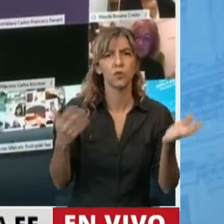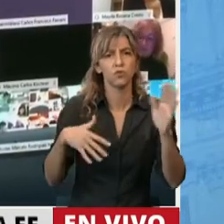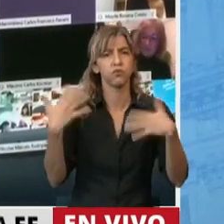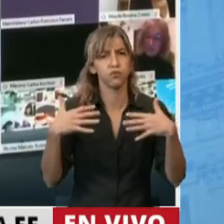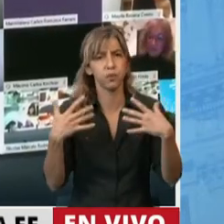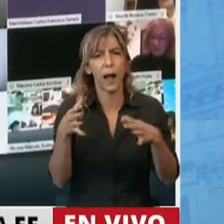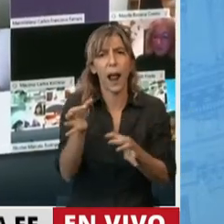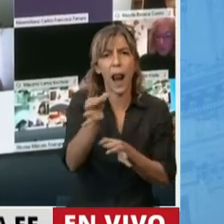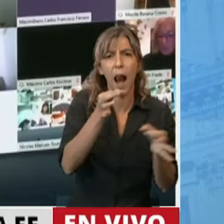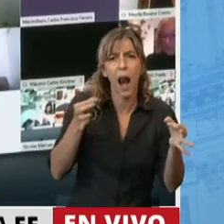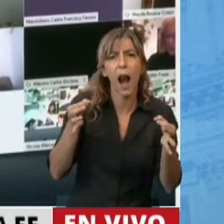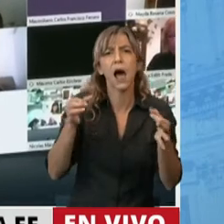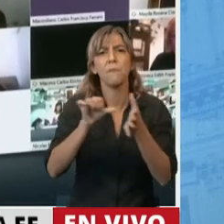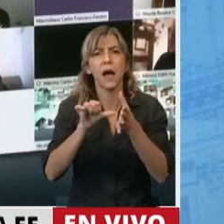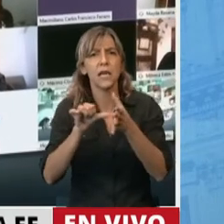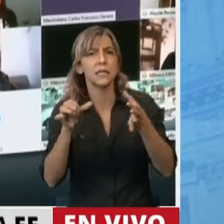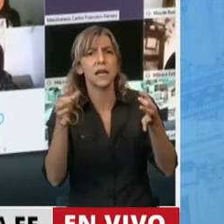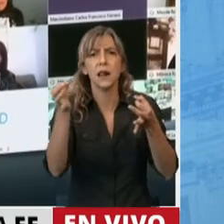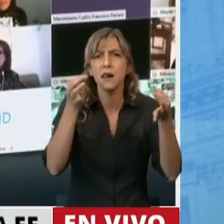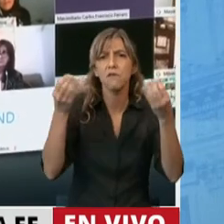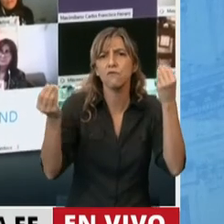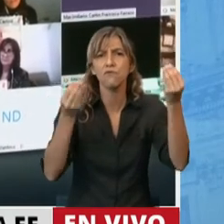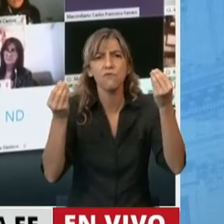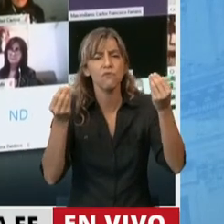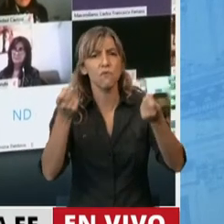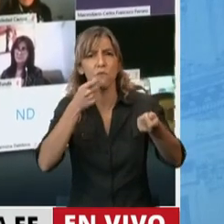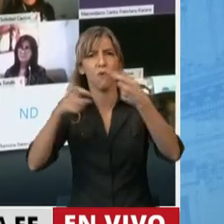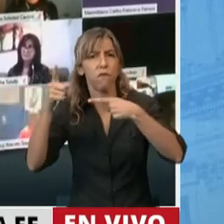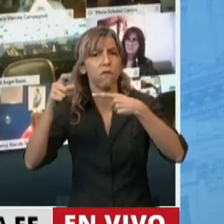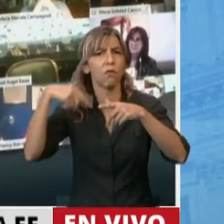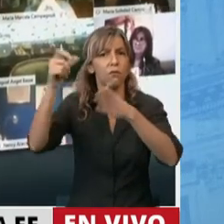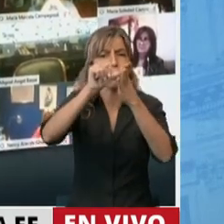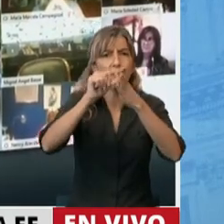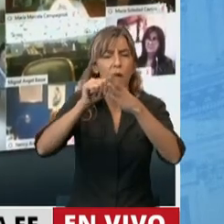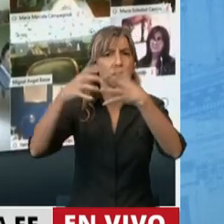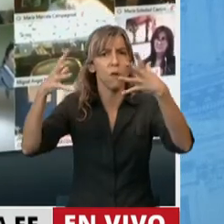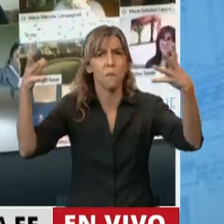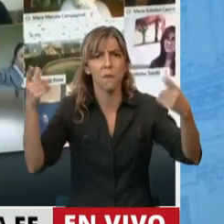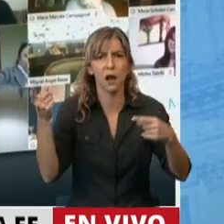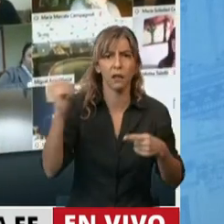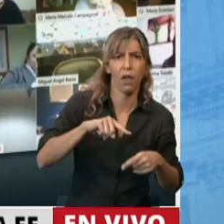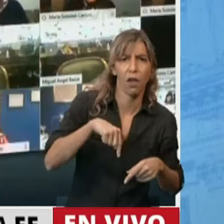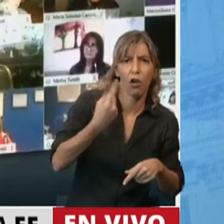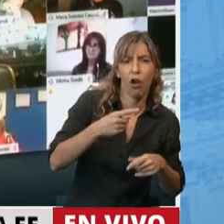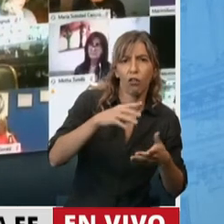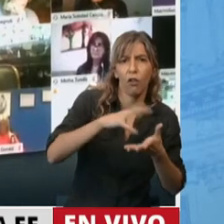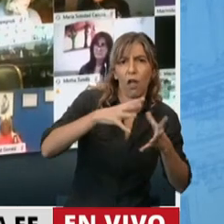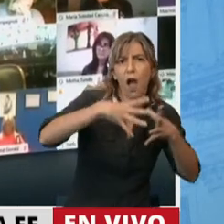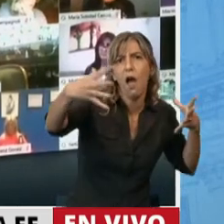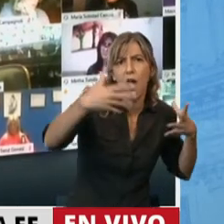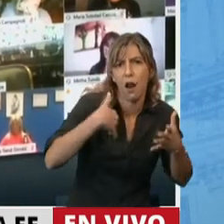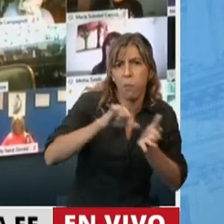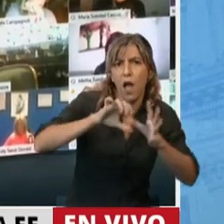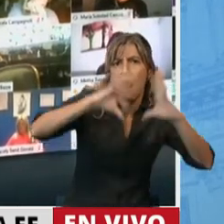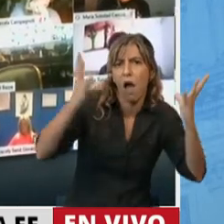o triplican en exportaciones y ni hablar en exportaciones de conocimiento. Esto es porque